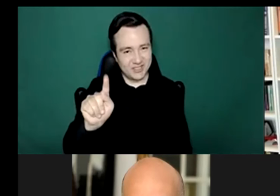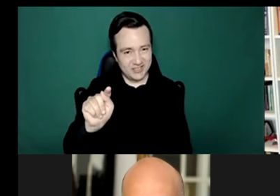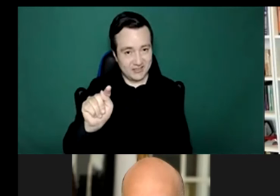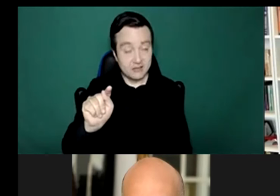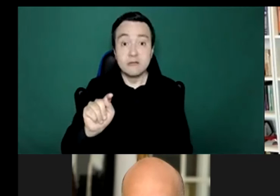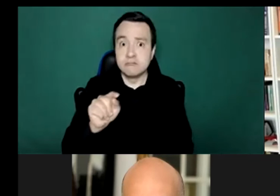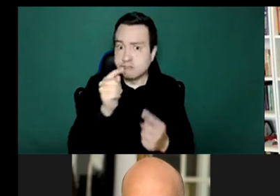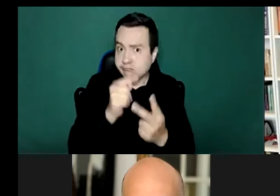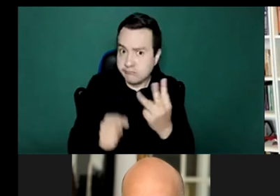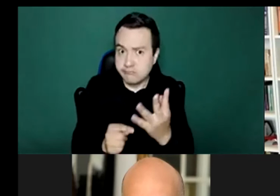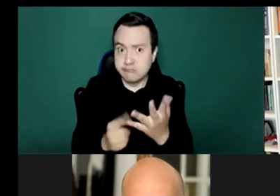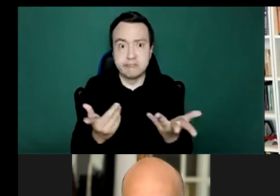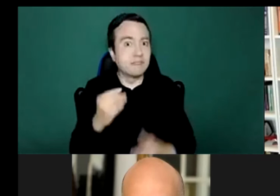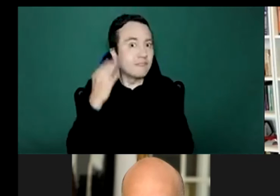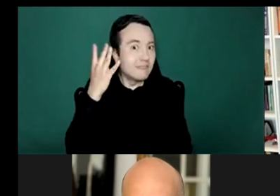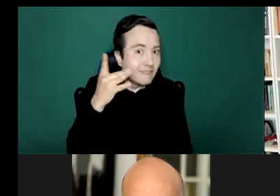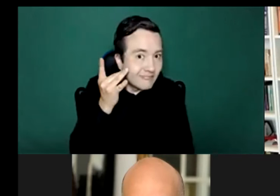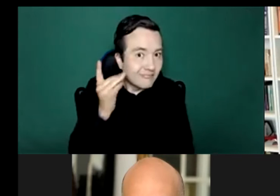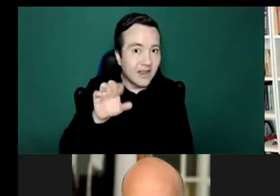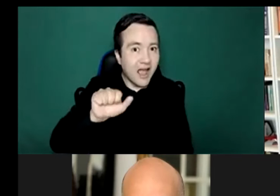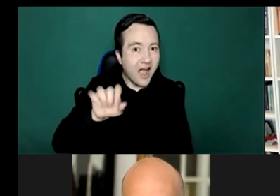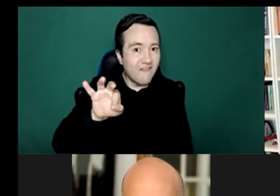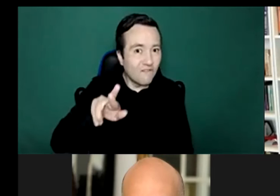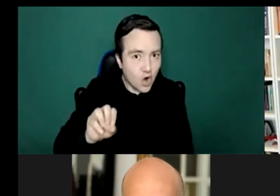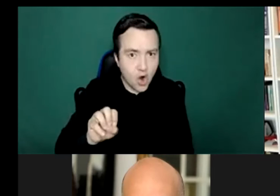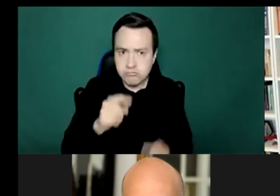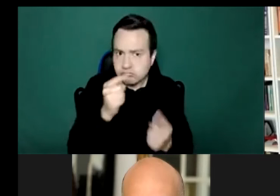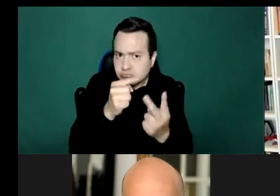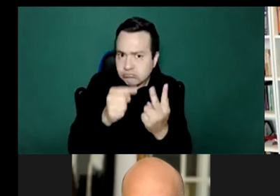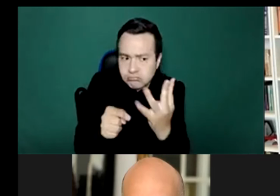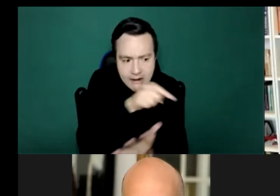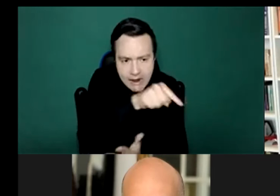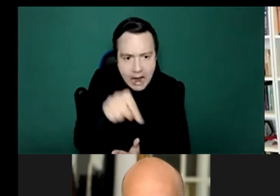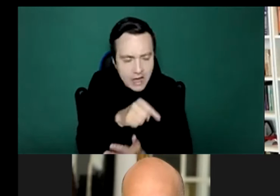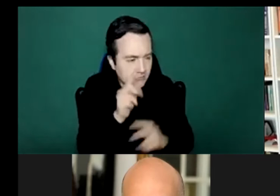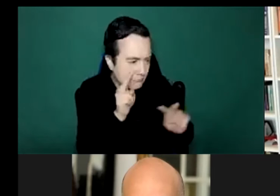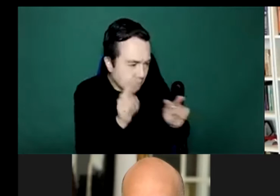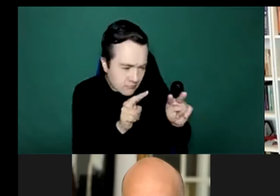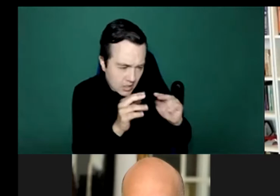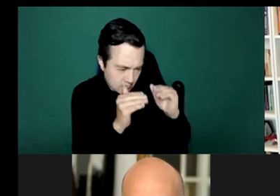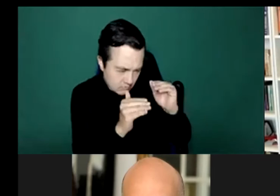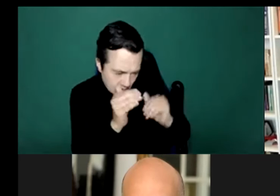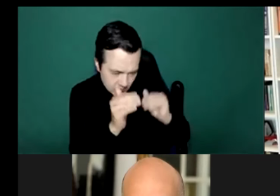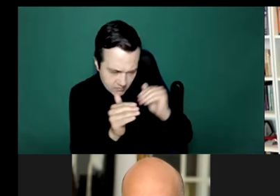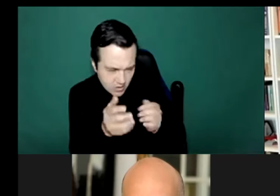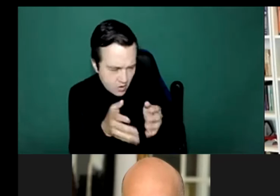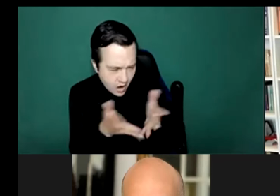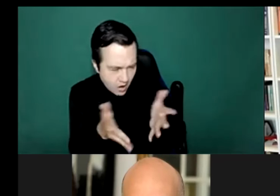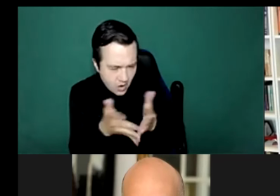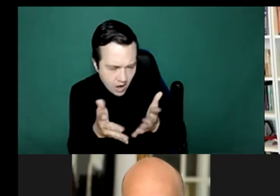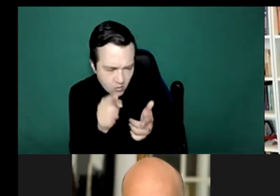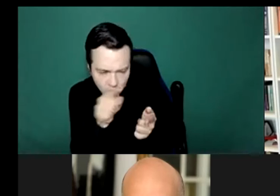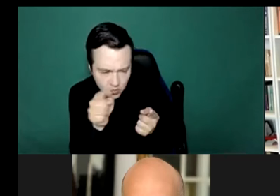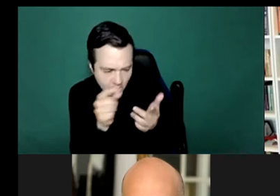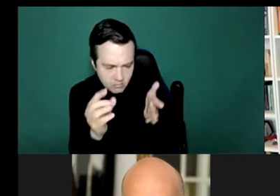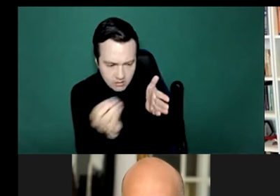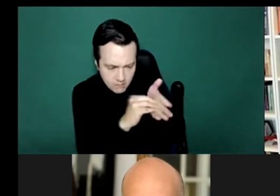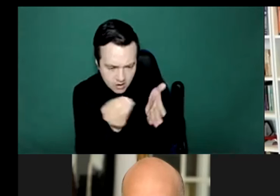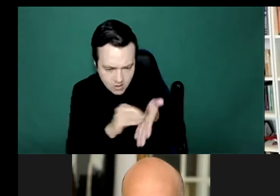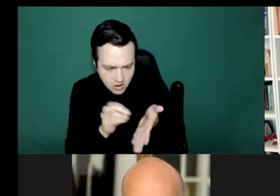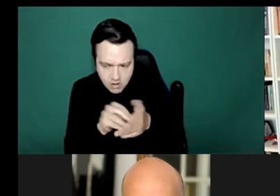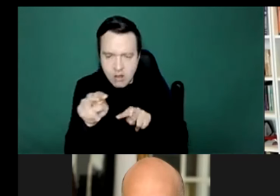políticas que tenha muito presente as inequidades e limitações al ejercicio del derecho a la salud